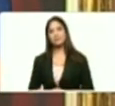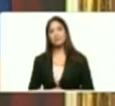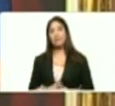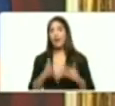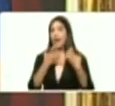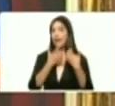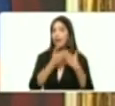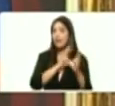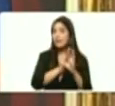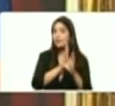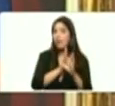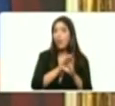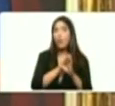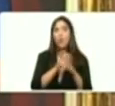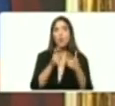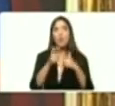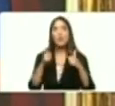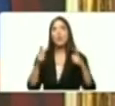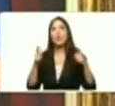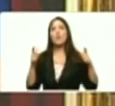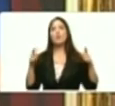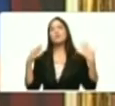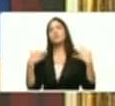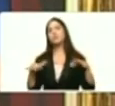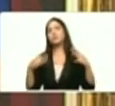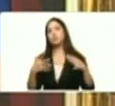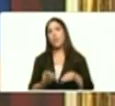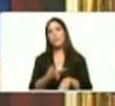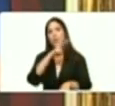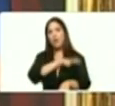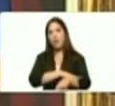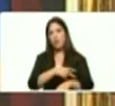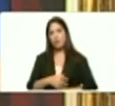guerra psicológica, que se ha incrementado, a niveles gigantescos,